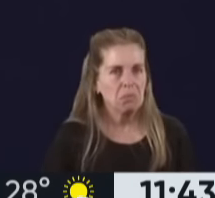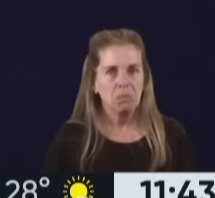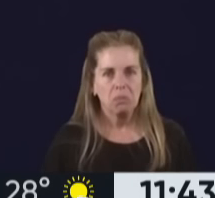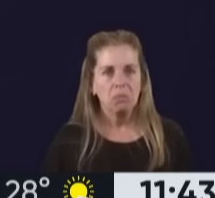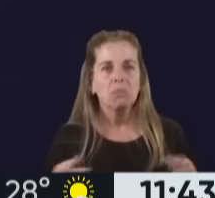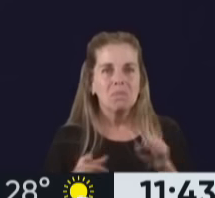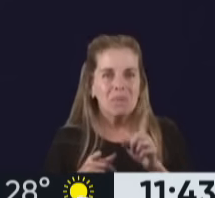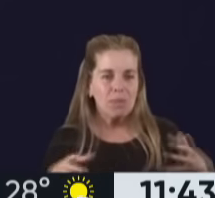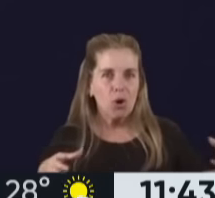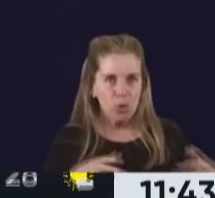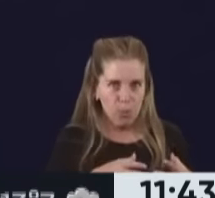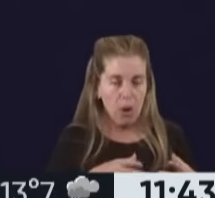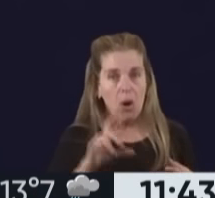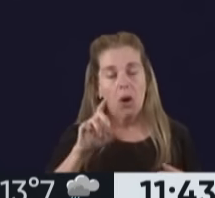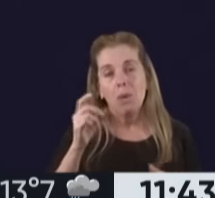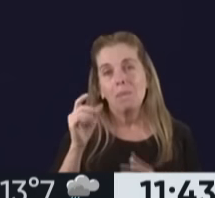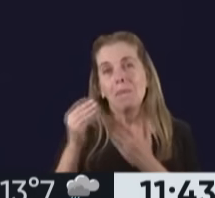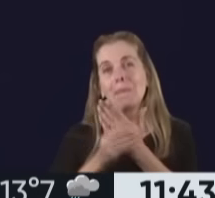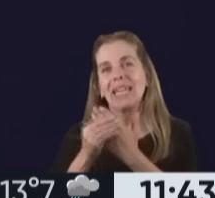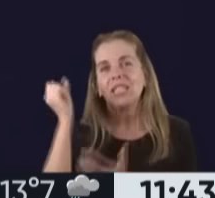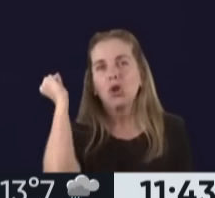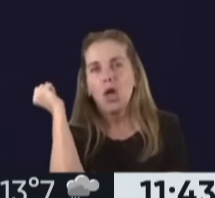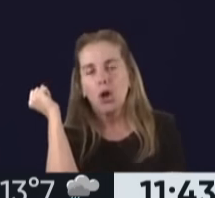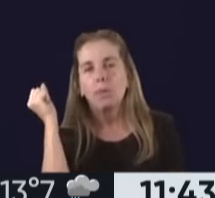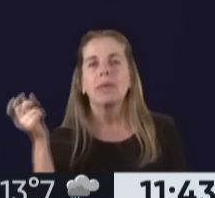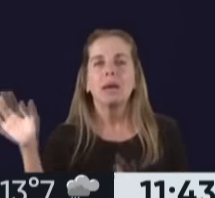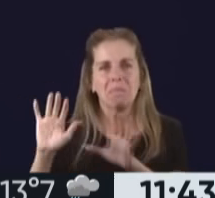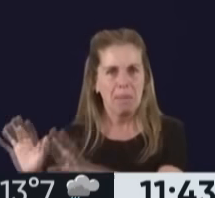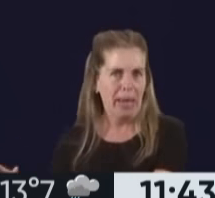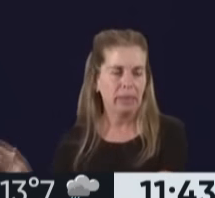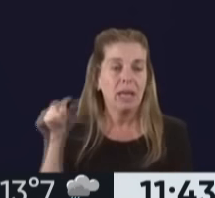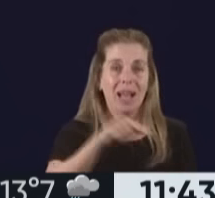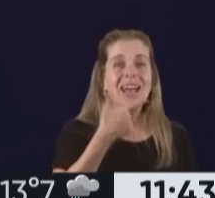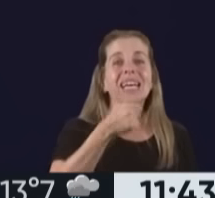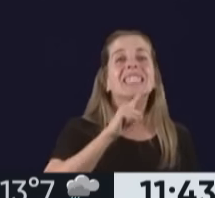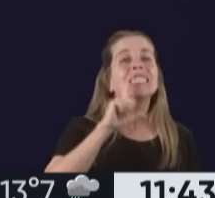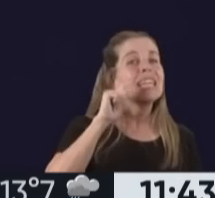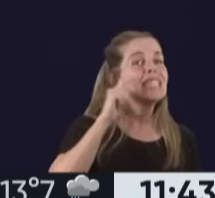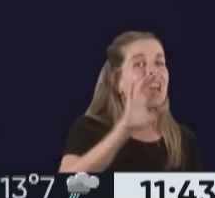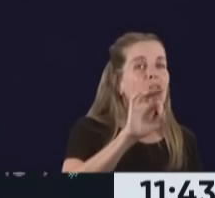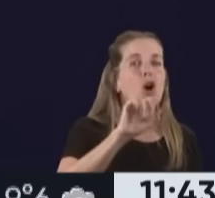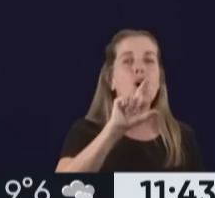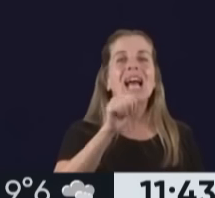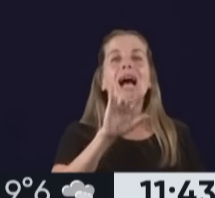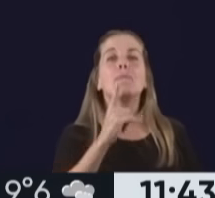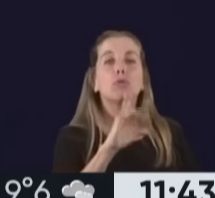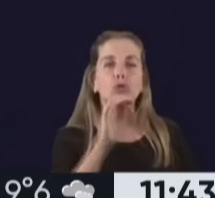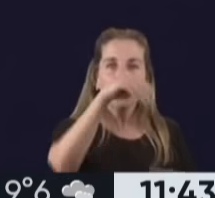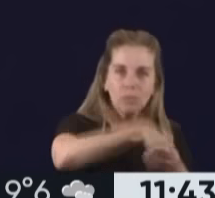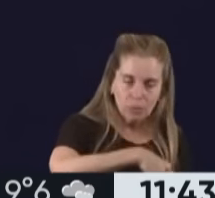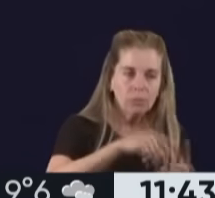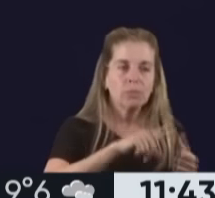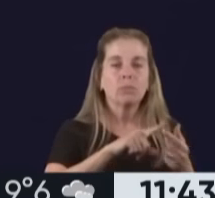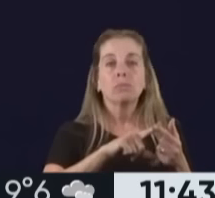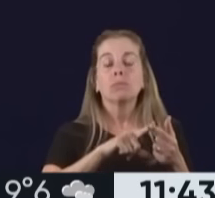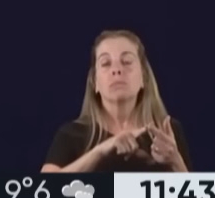Mesa que también integra Santiago Caputo en la parte de estrategia y Karina Milei, donde efectivamente supervisa